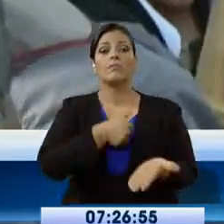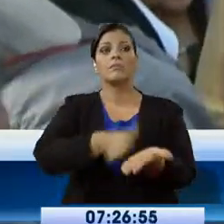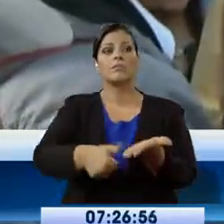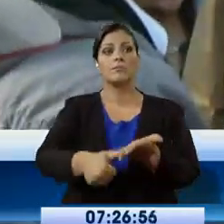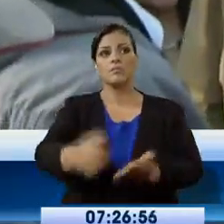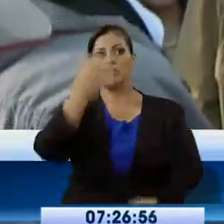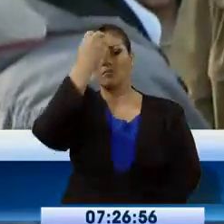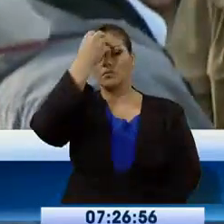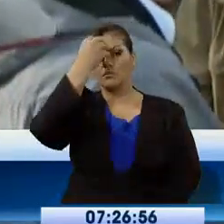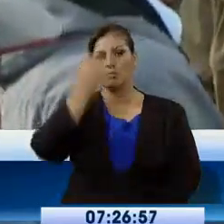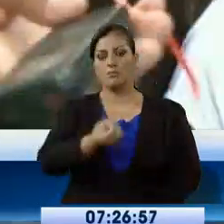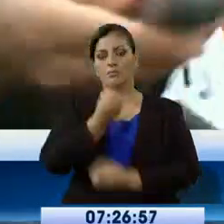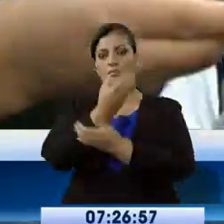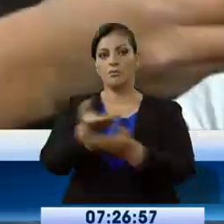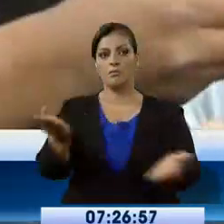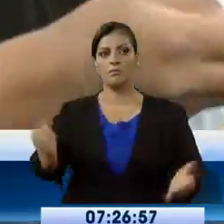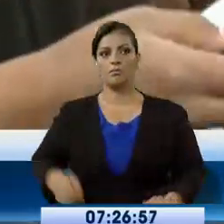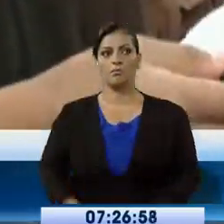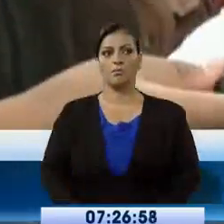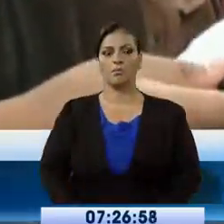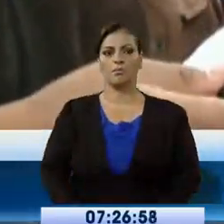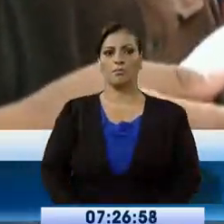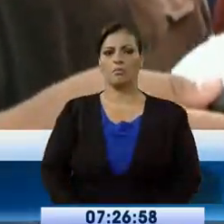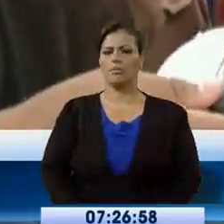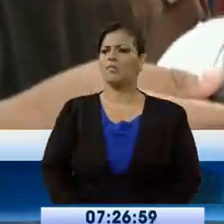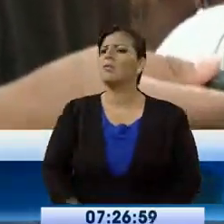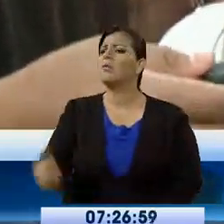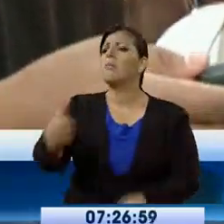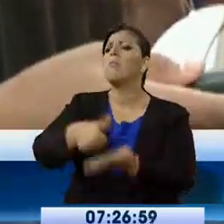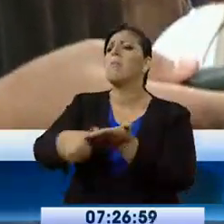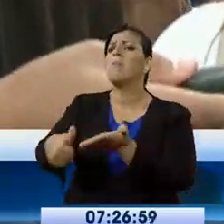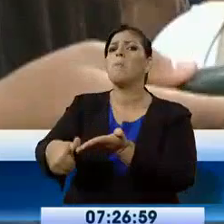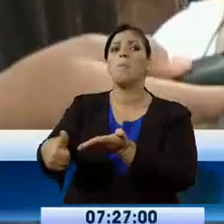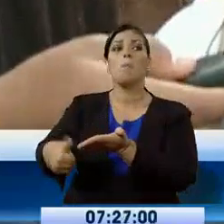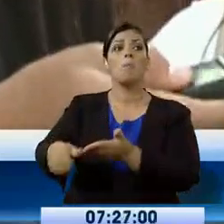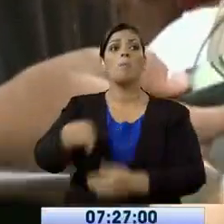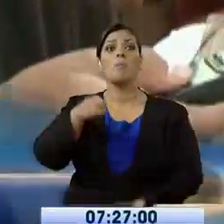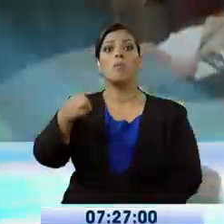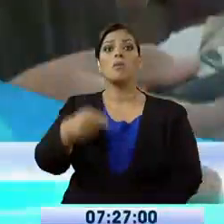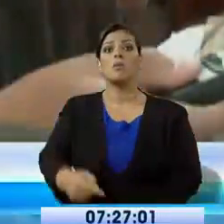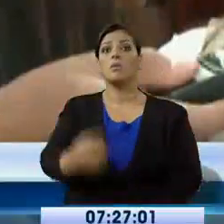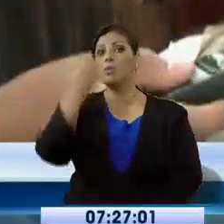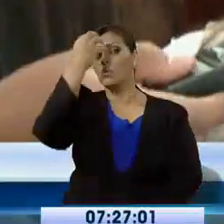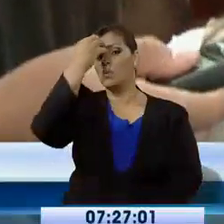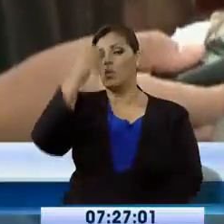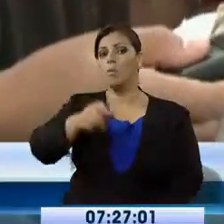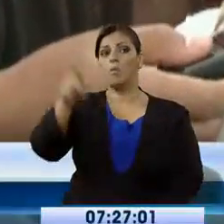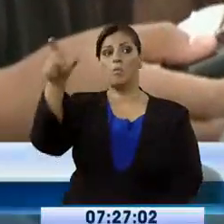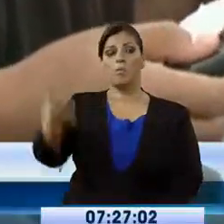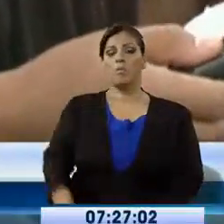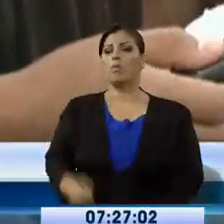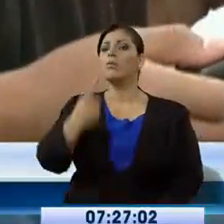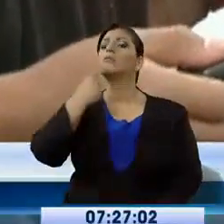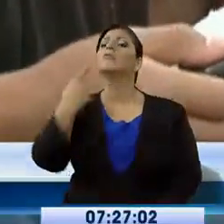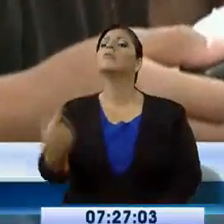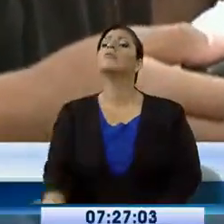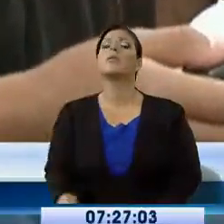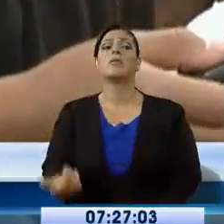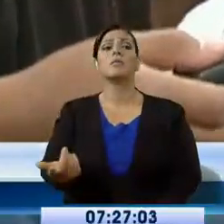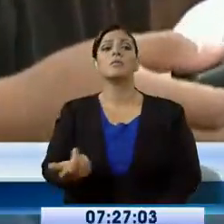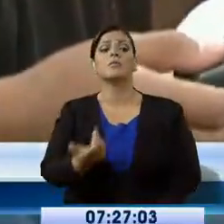de explotación laboral. Lo que no dice el ministro es que existen 15.000 docentes esperando su